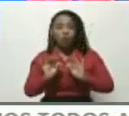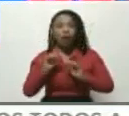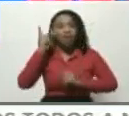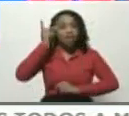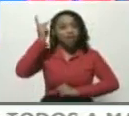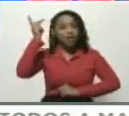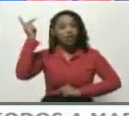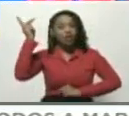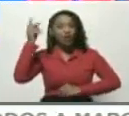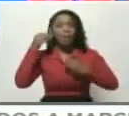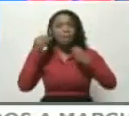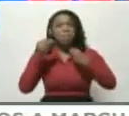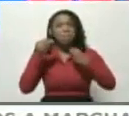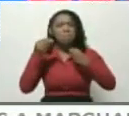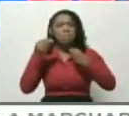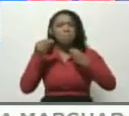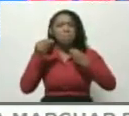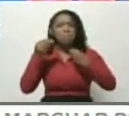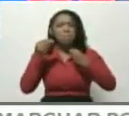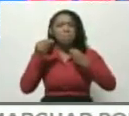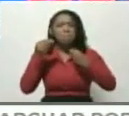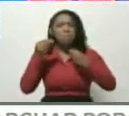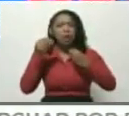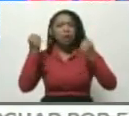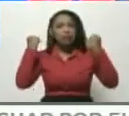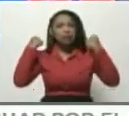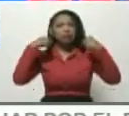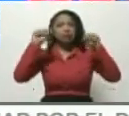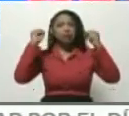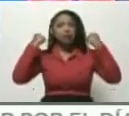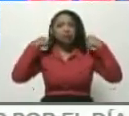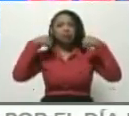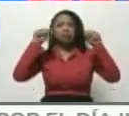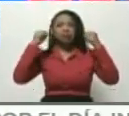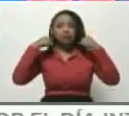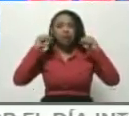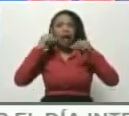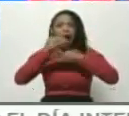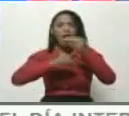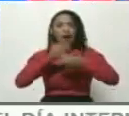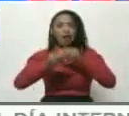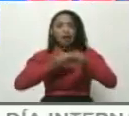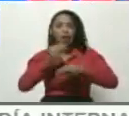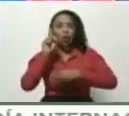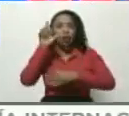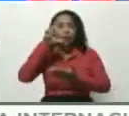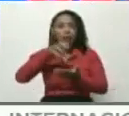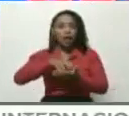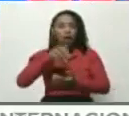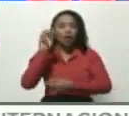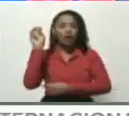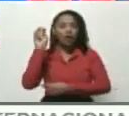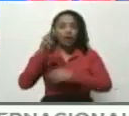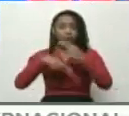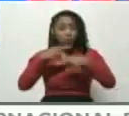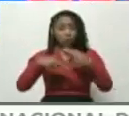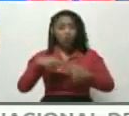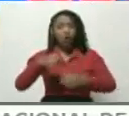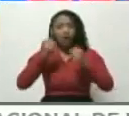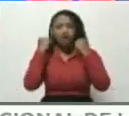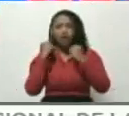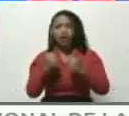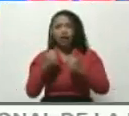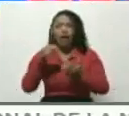filosofía para el ejercicio para la consolidación de un Estado revolucionario fuerte, de